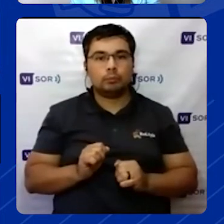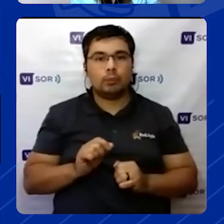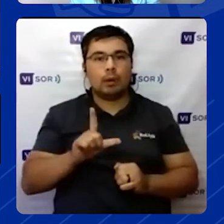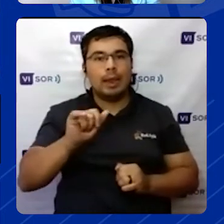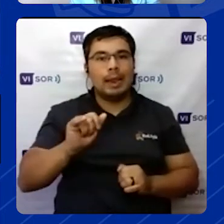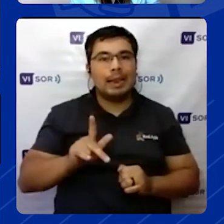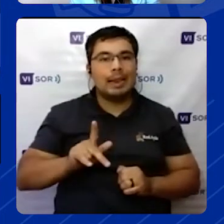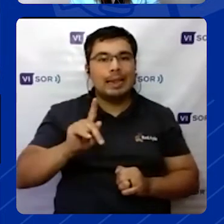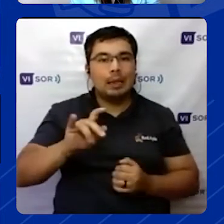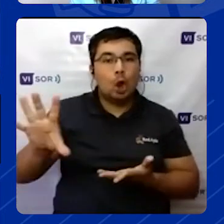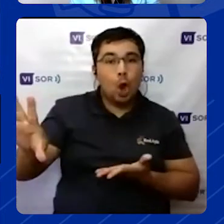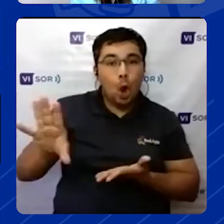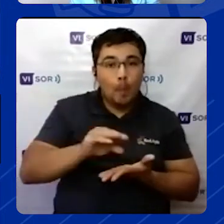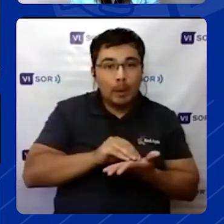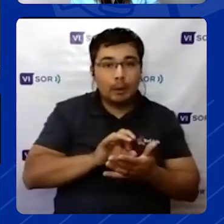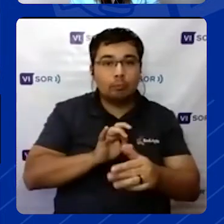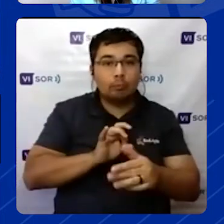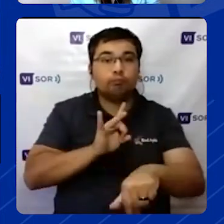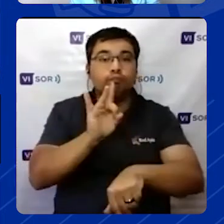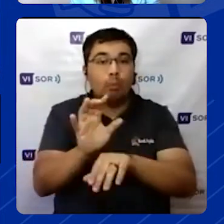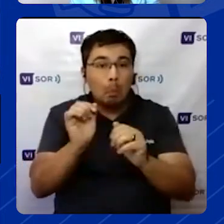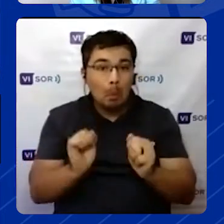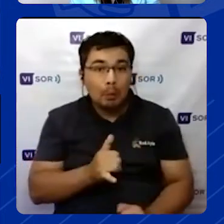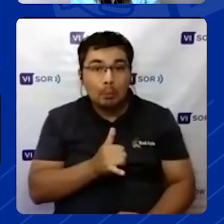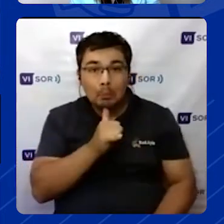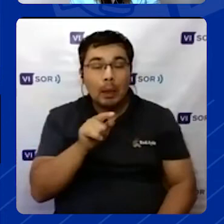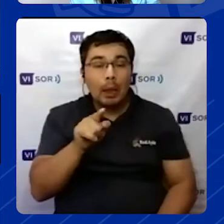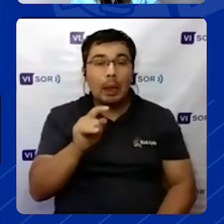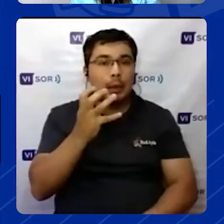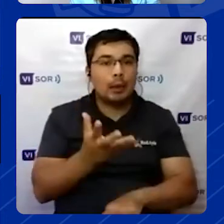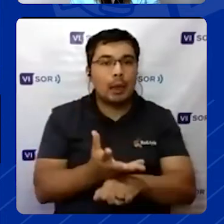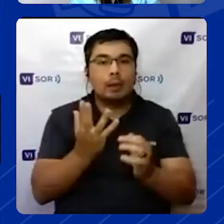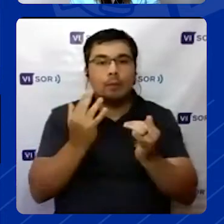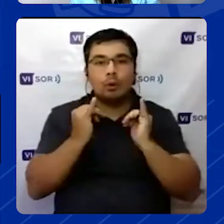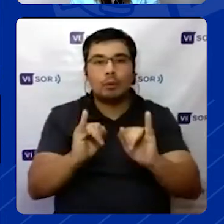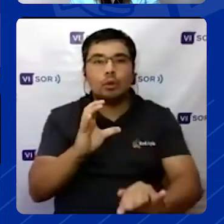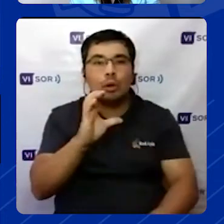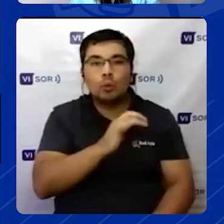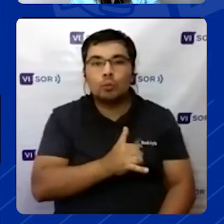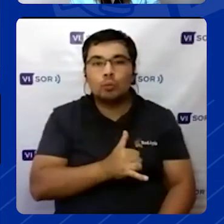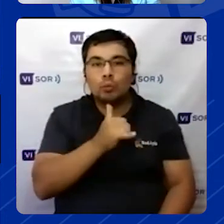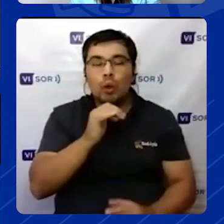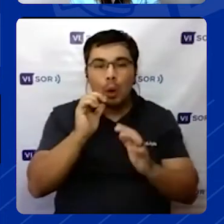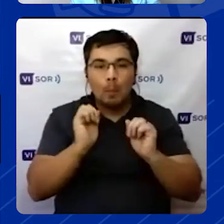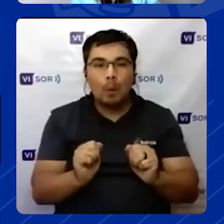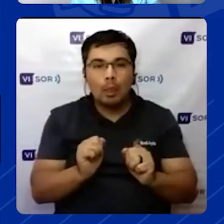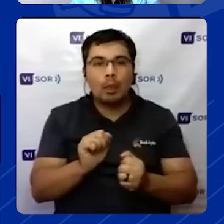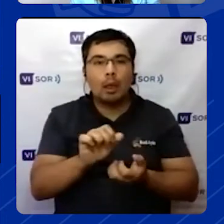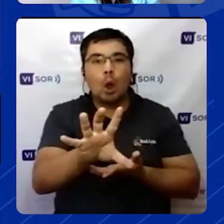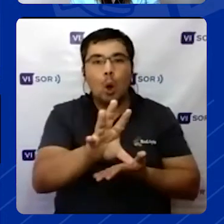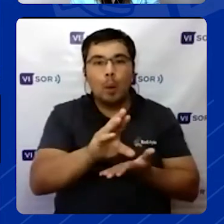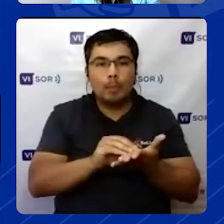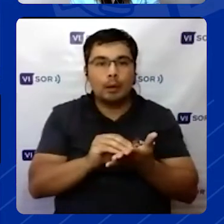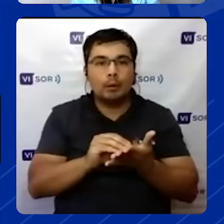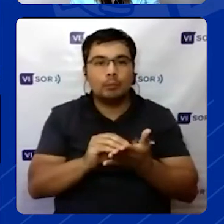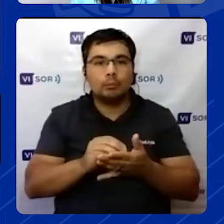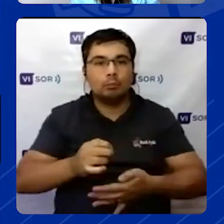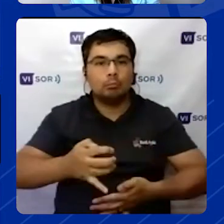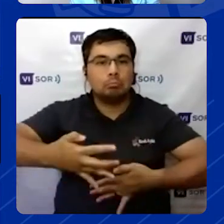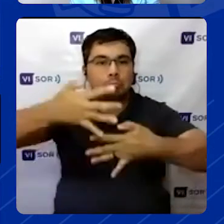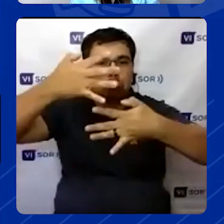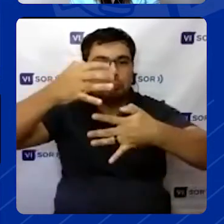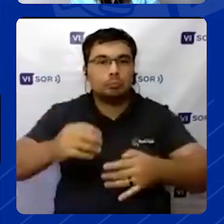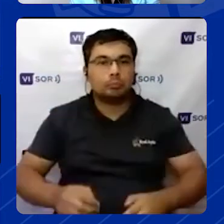un link donde está toda la información del curso, a lo mejor después lo podemos copiar en el chat para que todos lo tengan, ahí nos